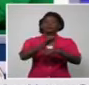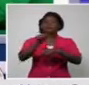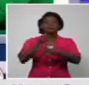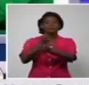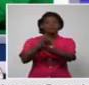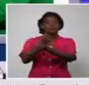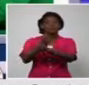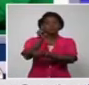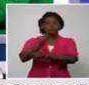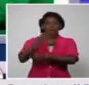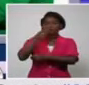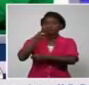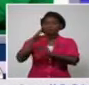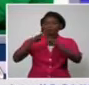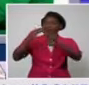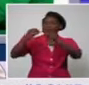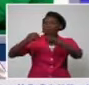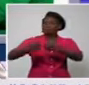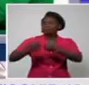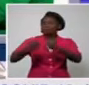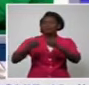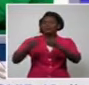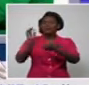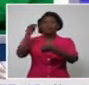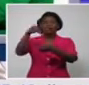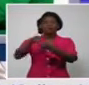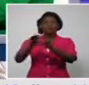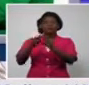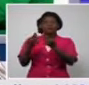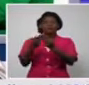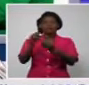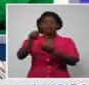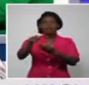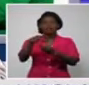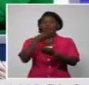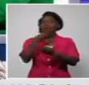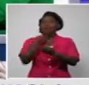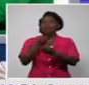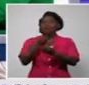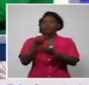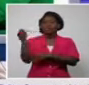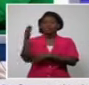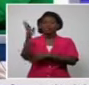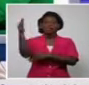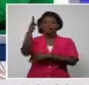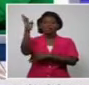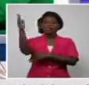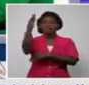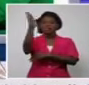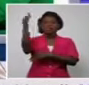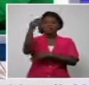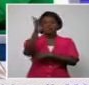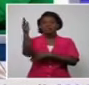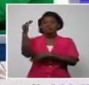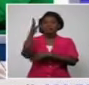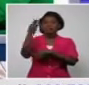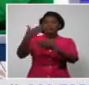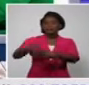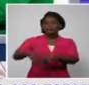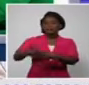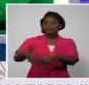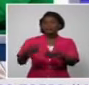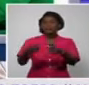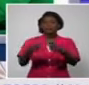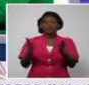veces los jóvenes, los no tan jóvenes que salimos, que andamos sin la correcta protección,